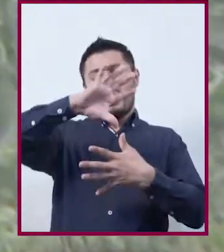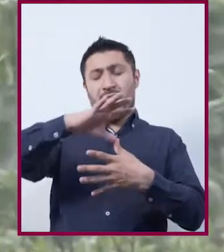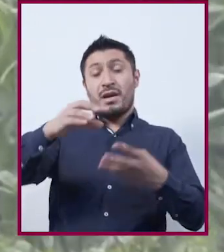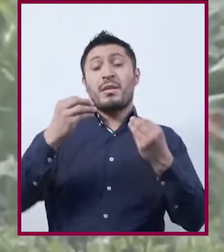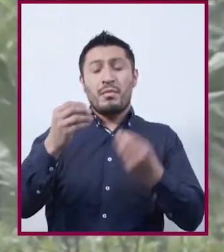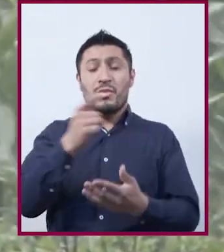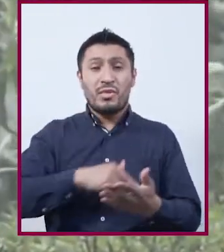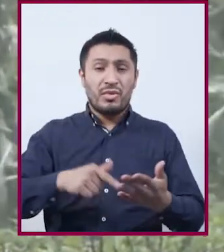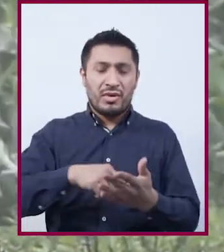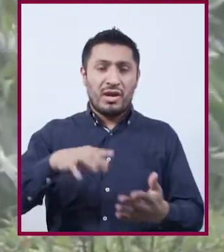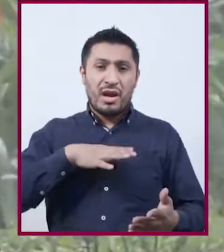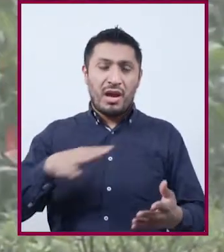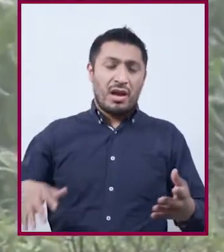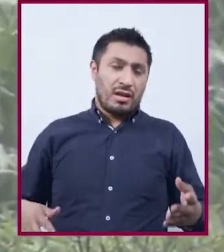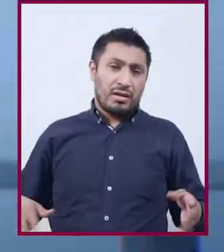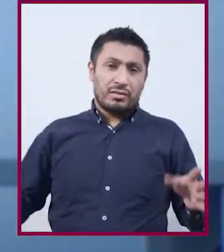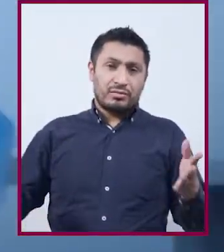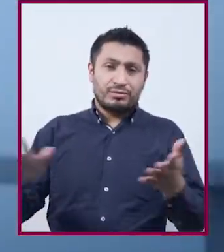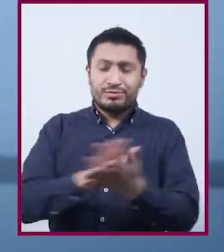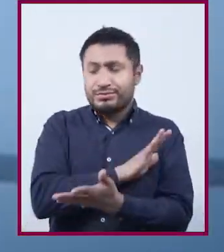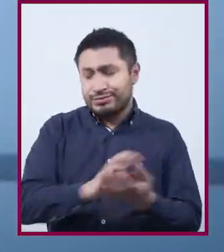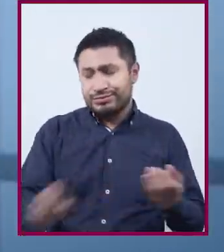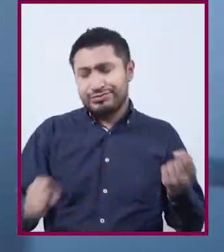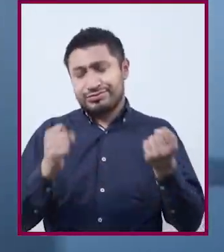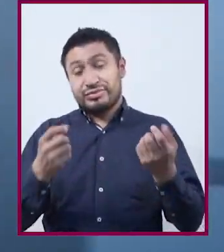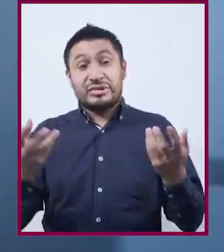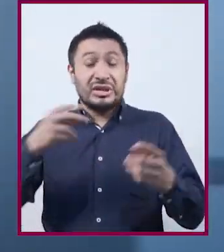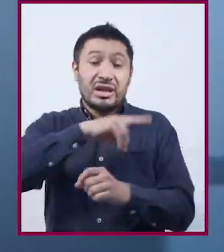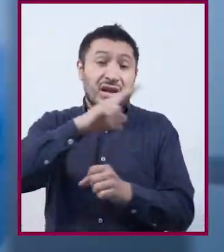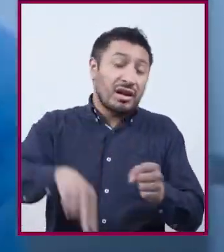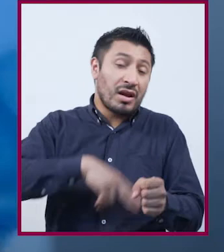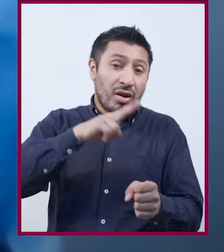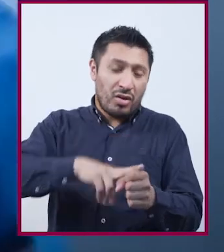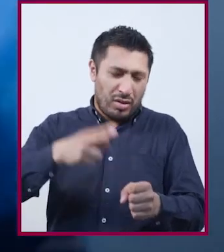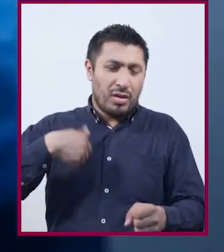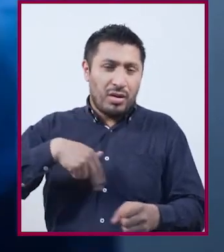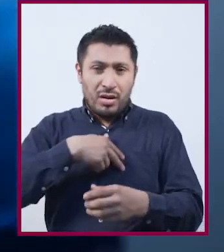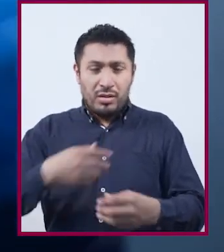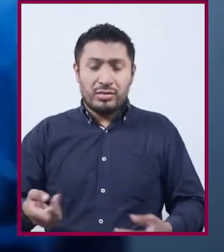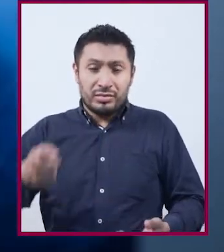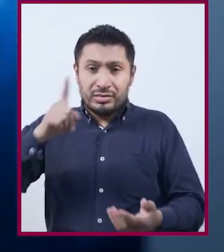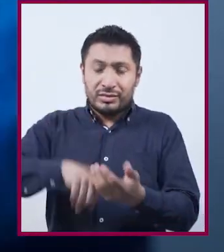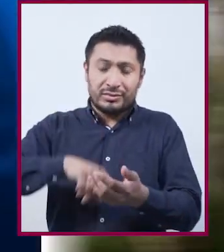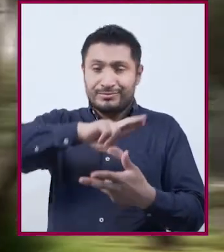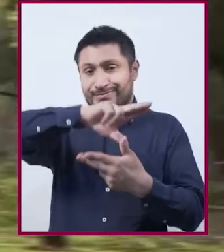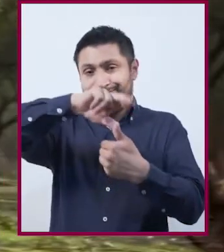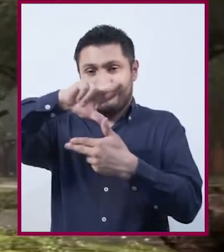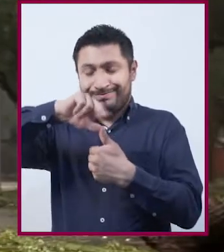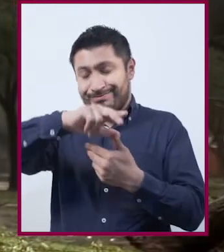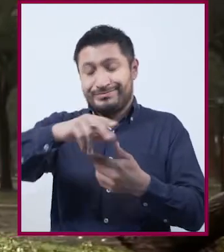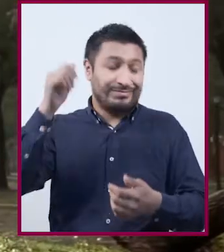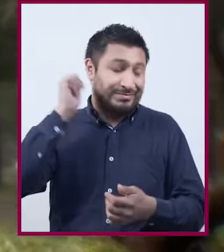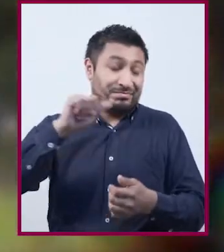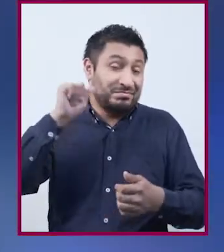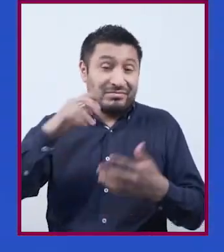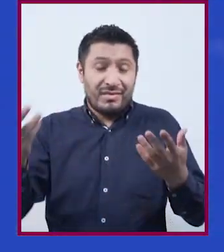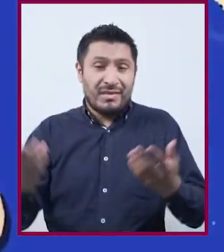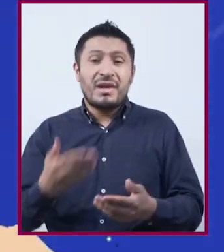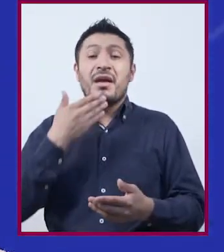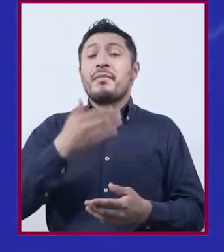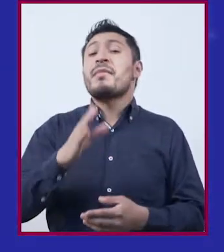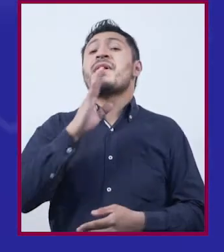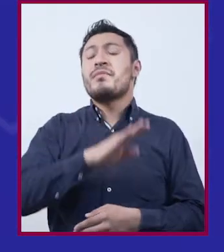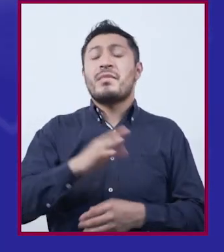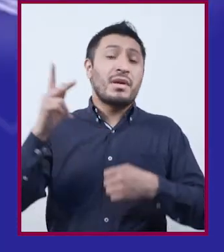Buena parte del continente americano enfrenta desafíos relacionados con las catástrofes naturales. Vivimos en el ojo de la tormenta.